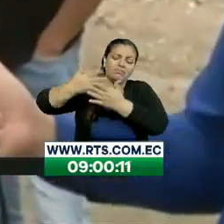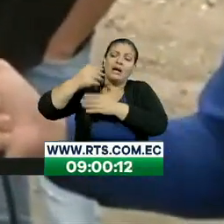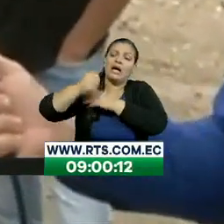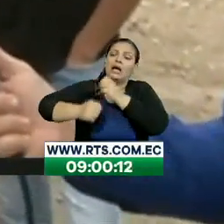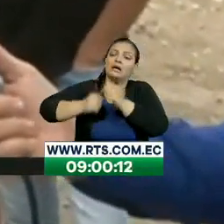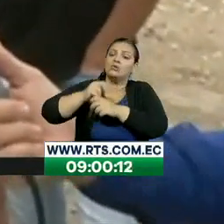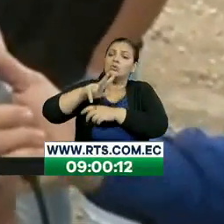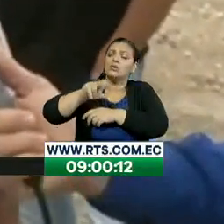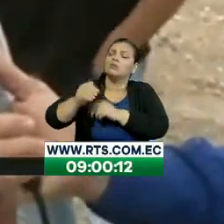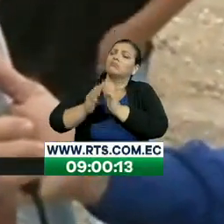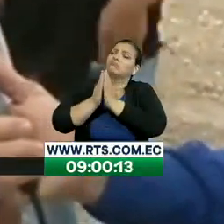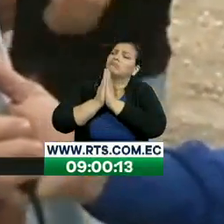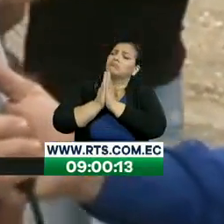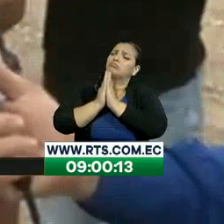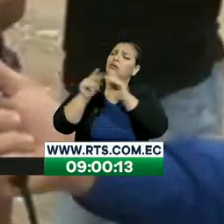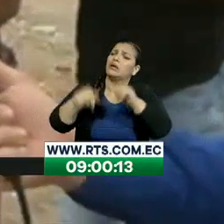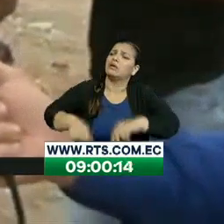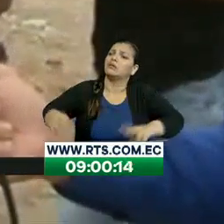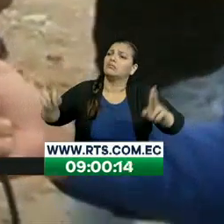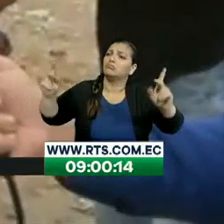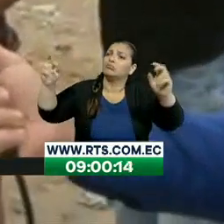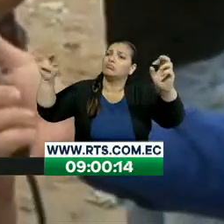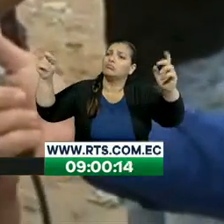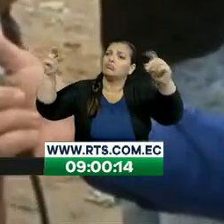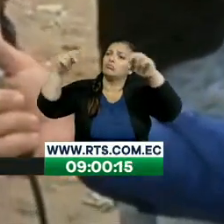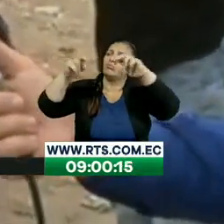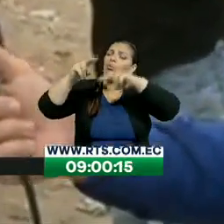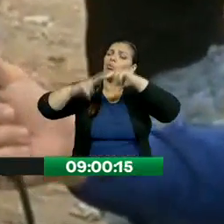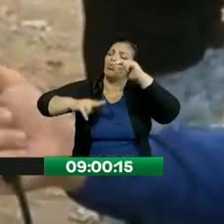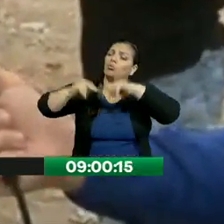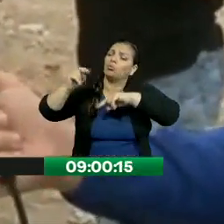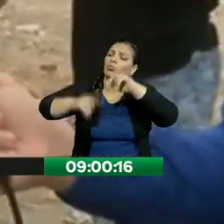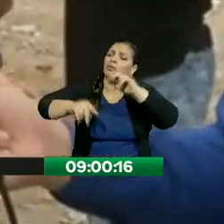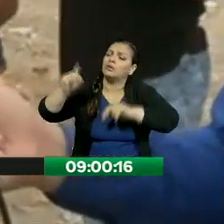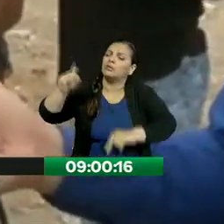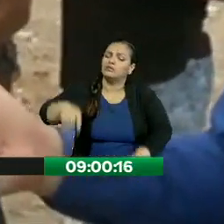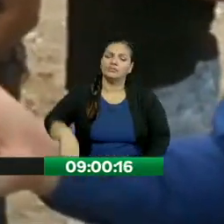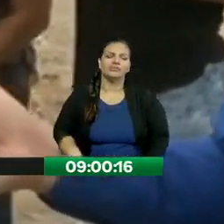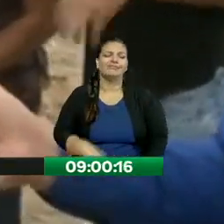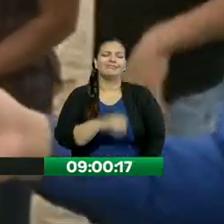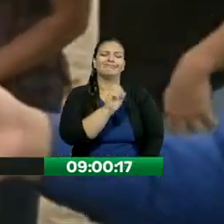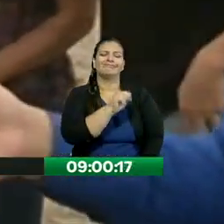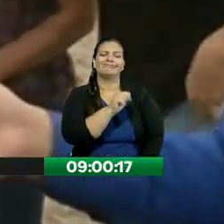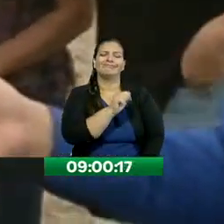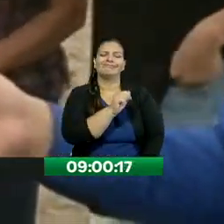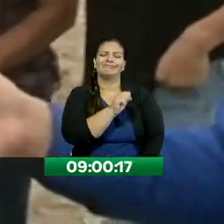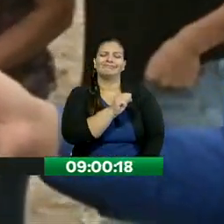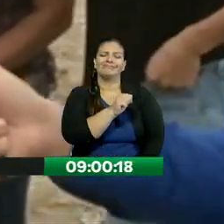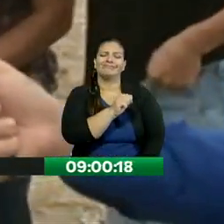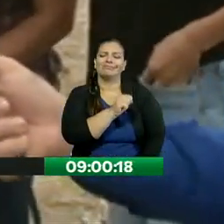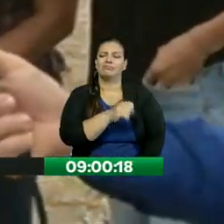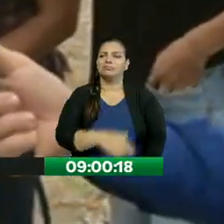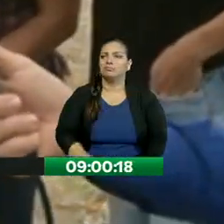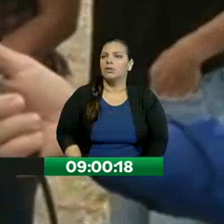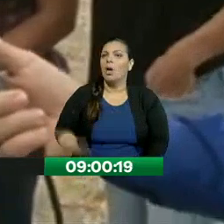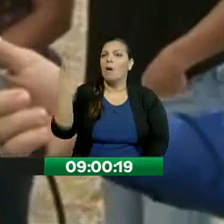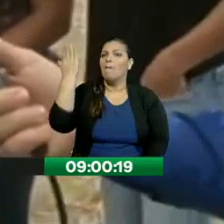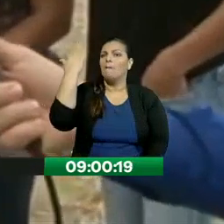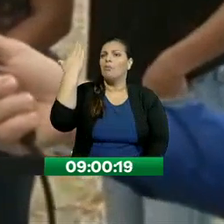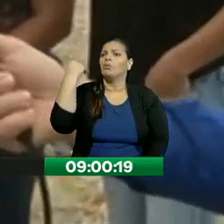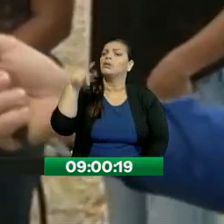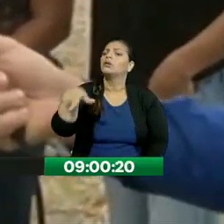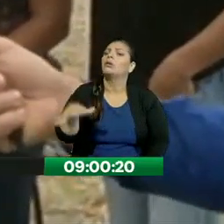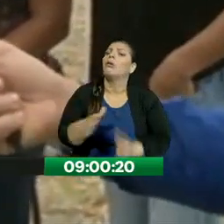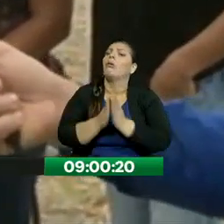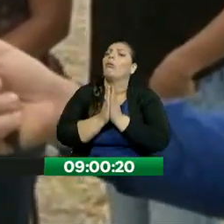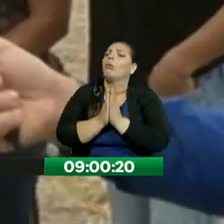aquí, aquí dice somos gente de nadie. Los señores políticos no nos atienden, ya hemos